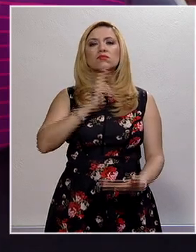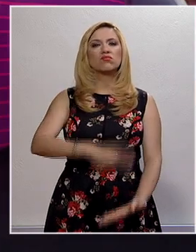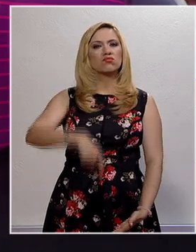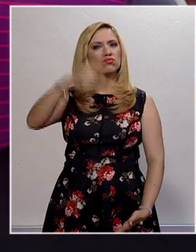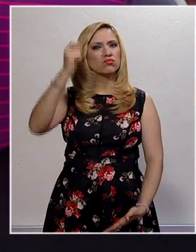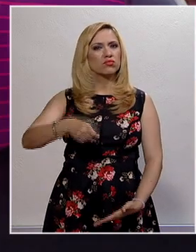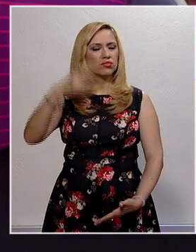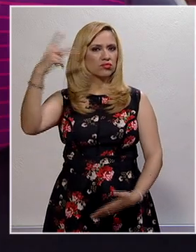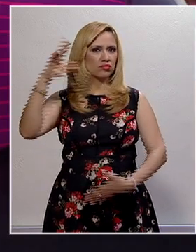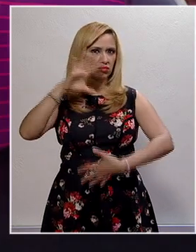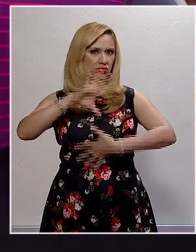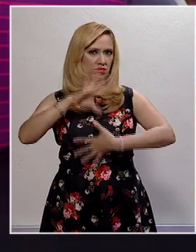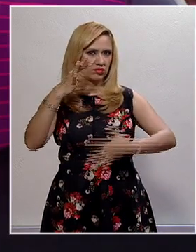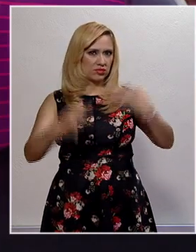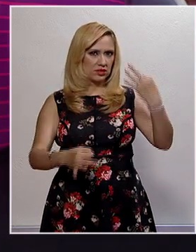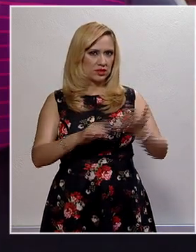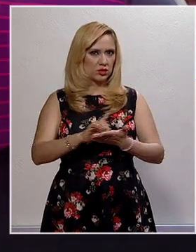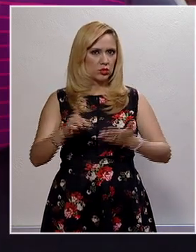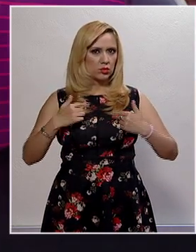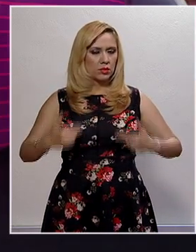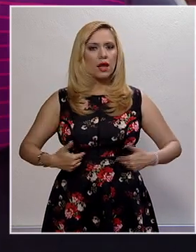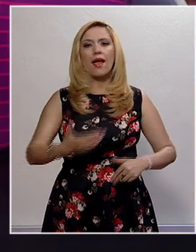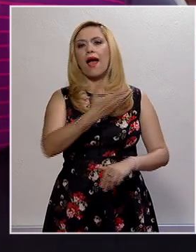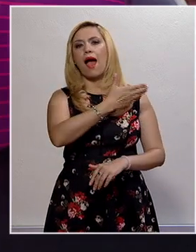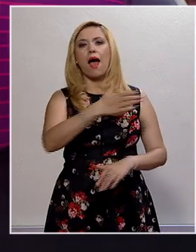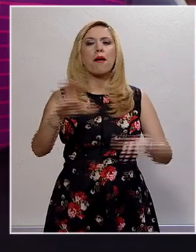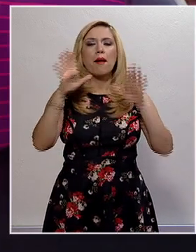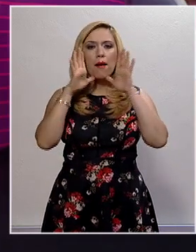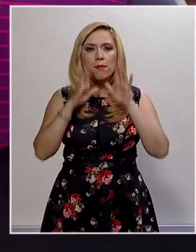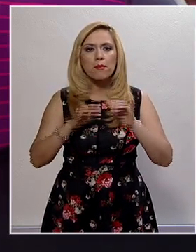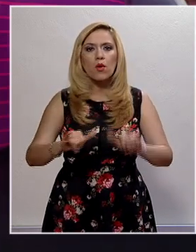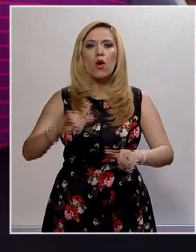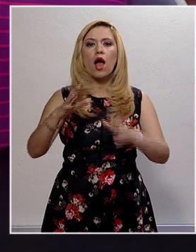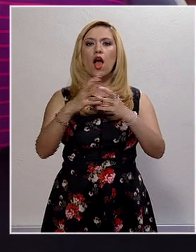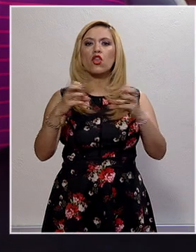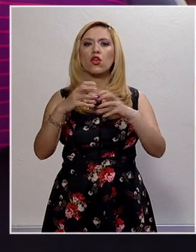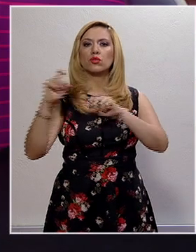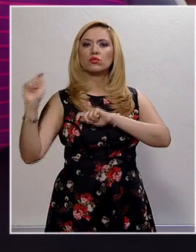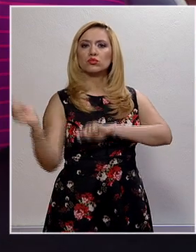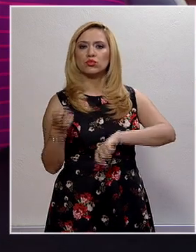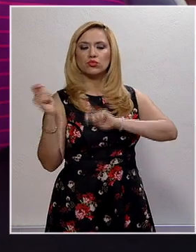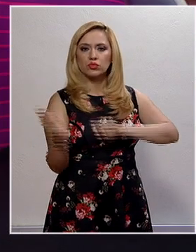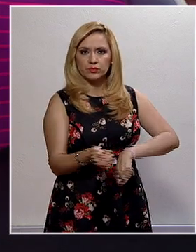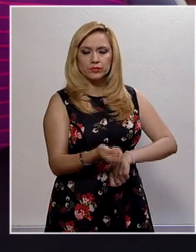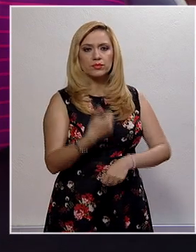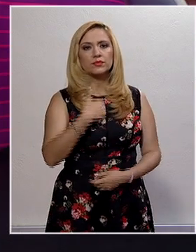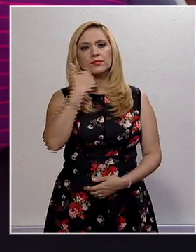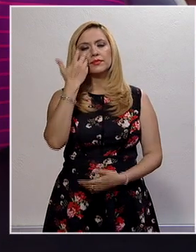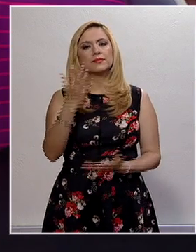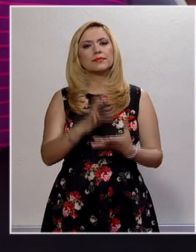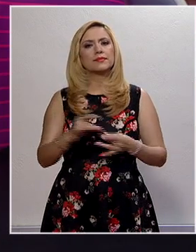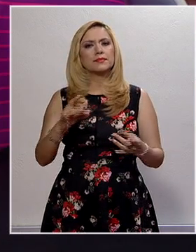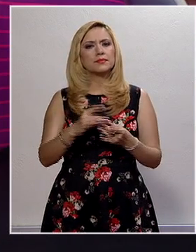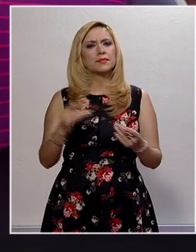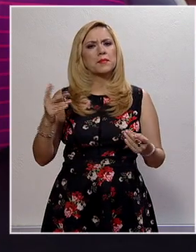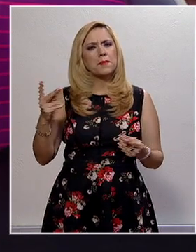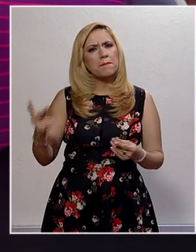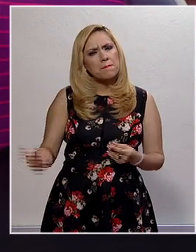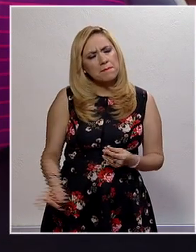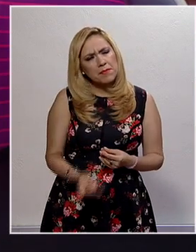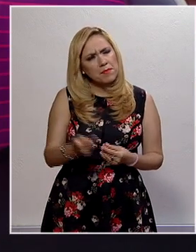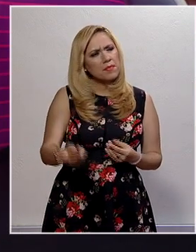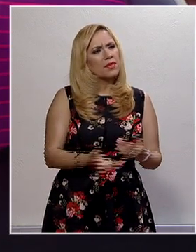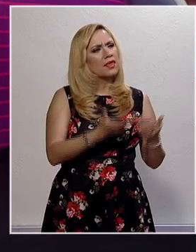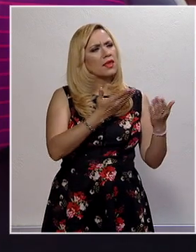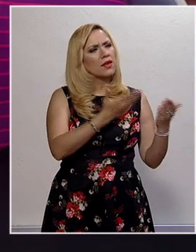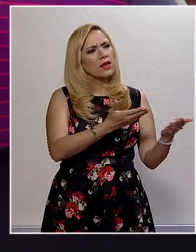Corte Interamericana de Derechos Humanos. Quisiera regresar en este bloque con Julie para preguntarle cuál es la importancia de